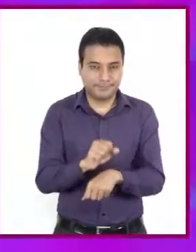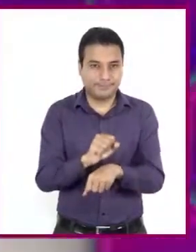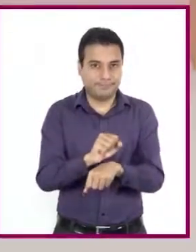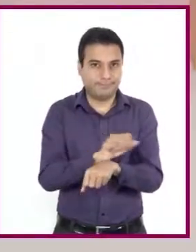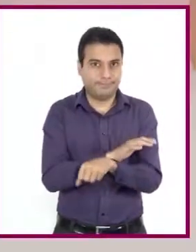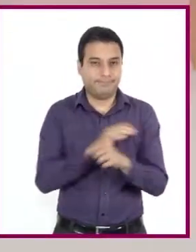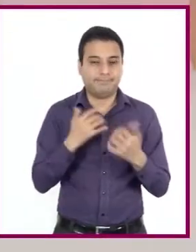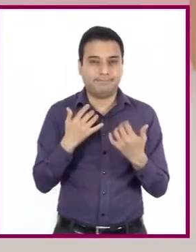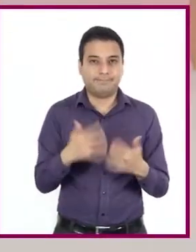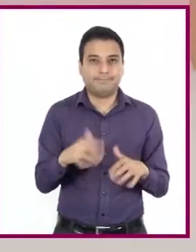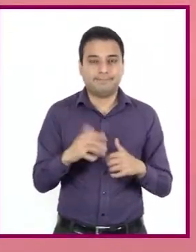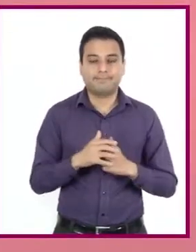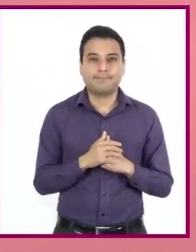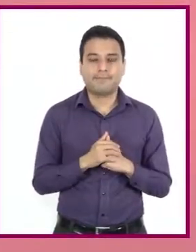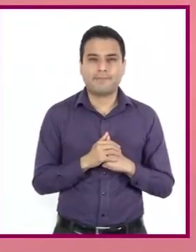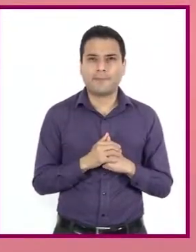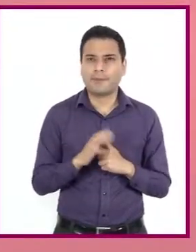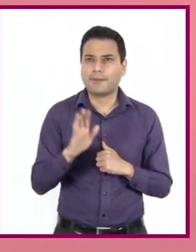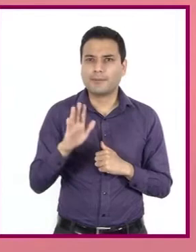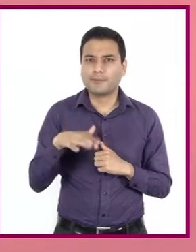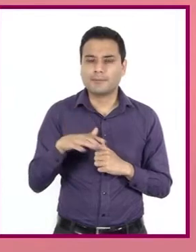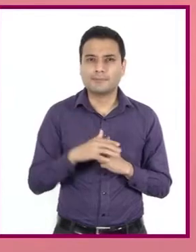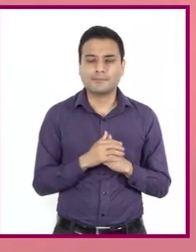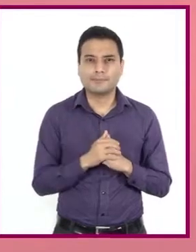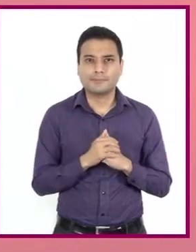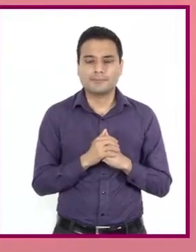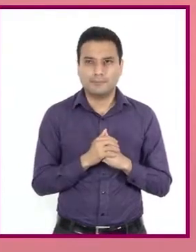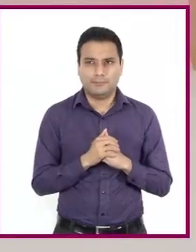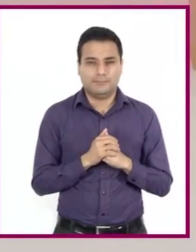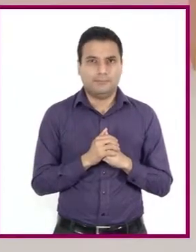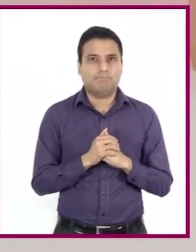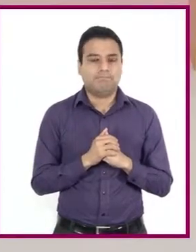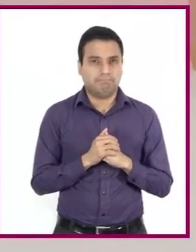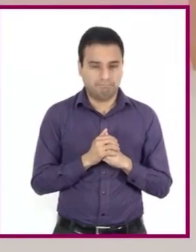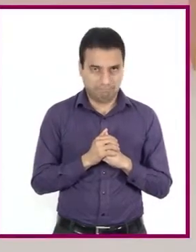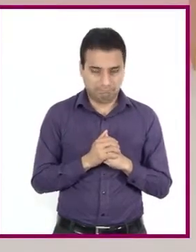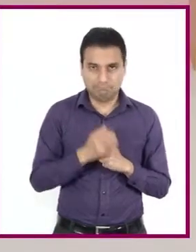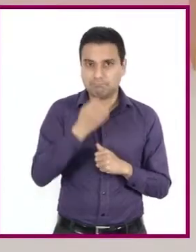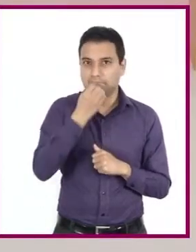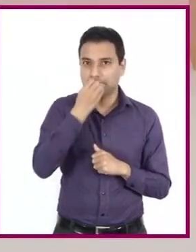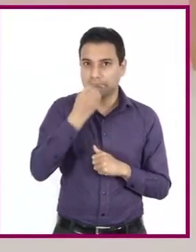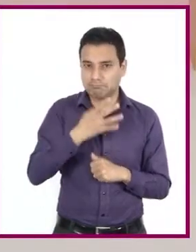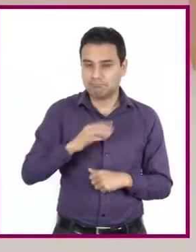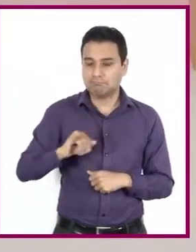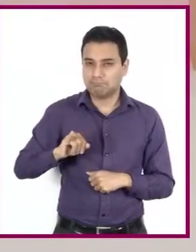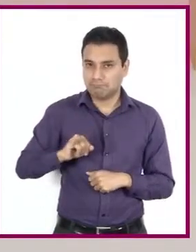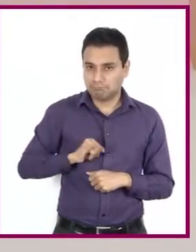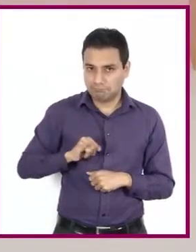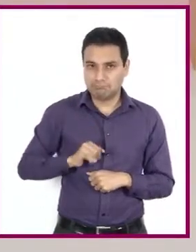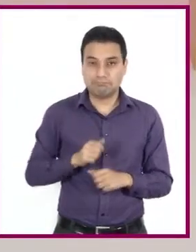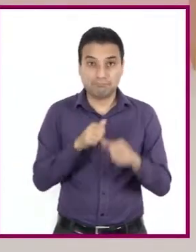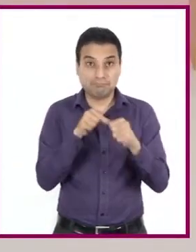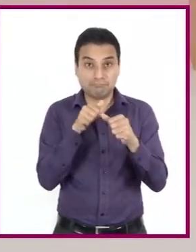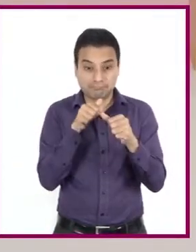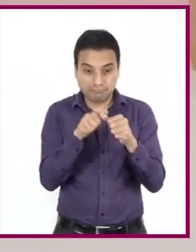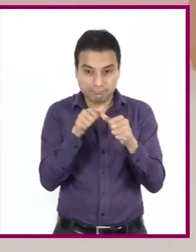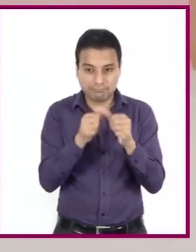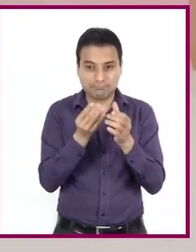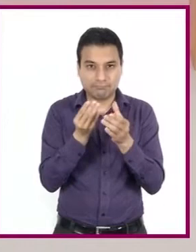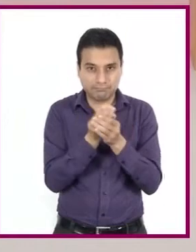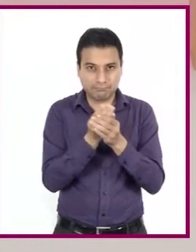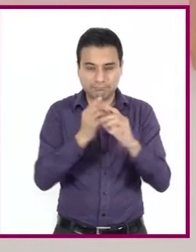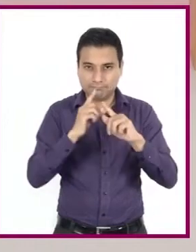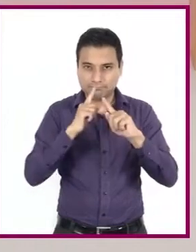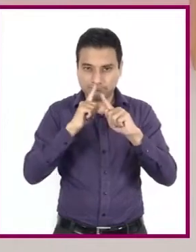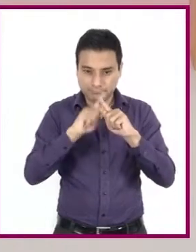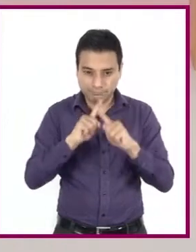visual. Profesora, me ha parecido impactante saber que, además de las distintas tipografías que podemos encontrar en